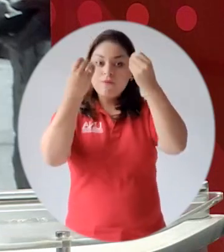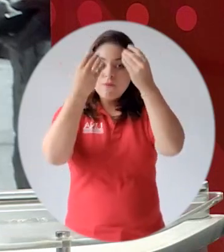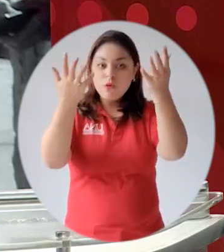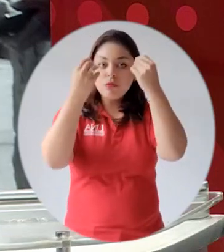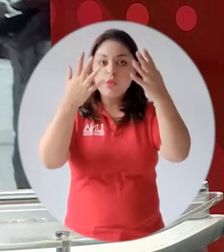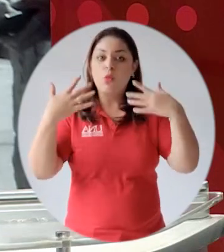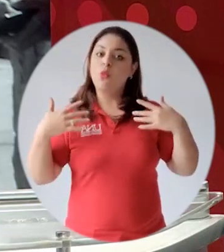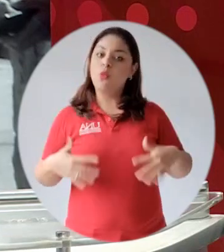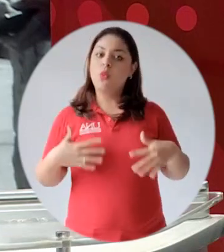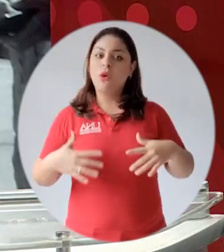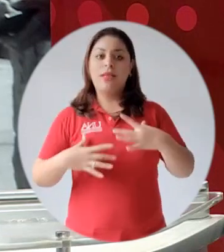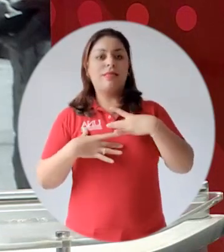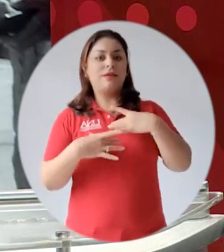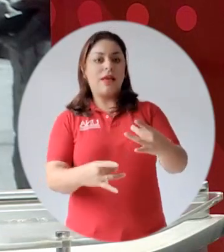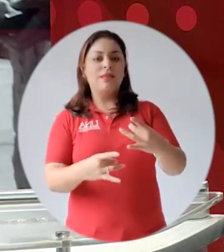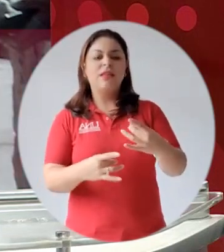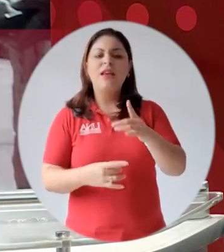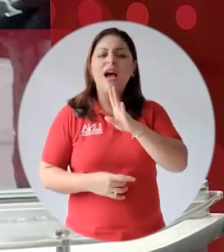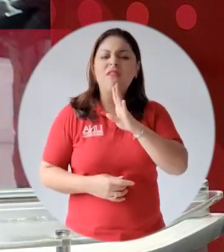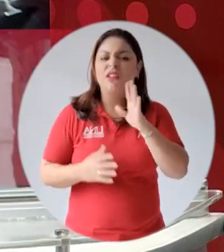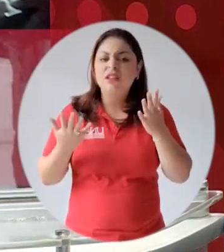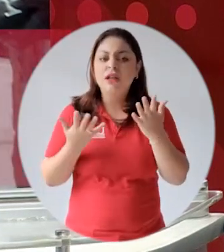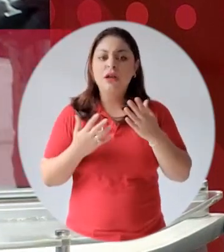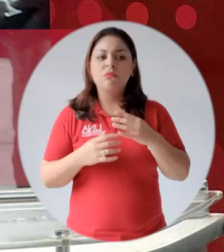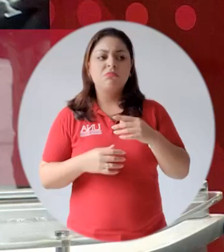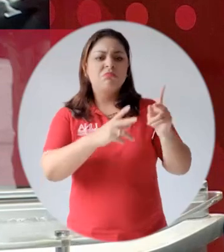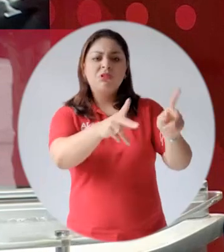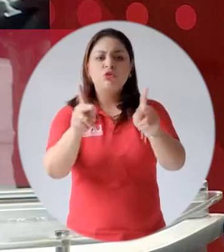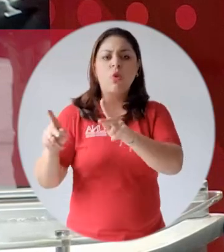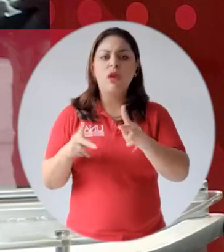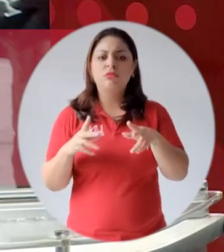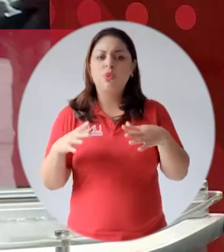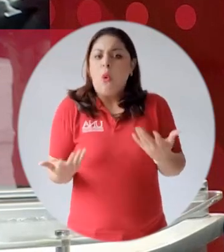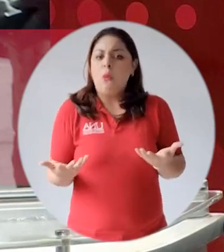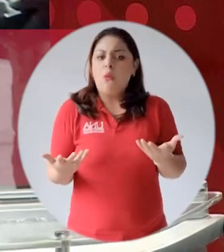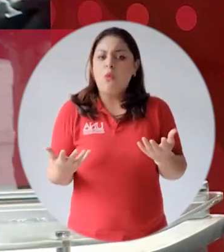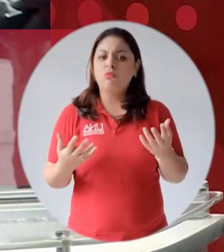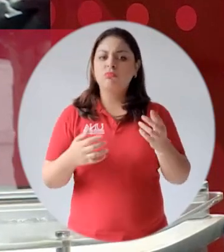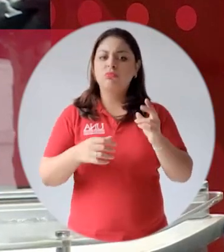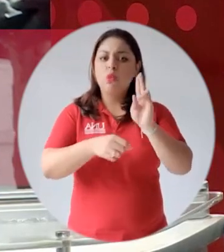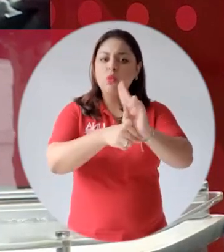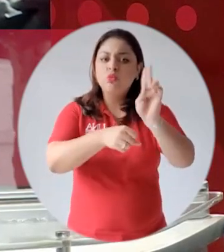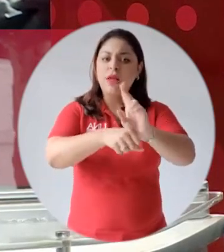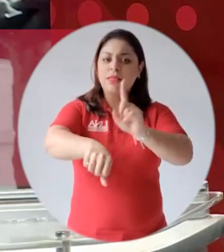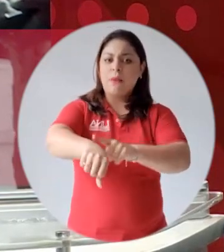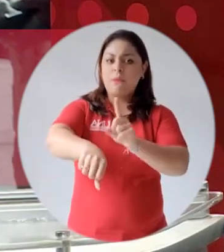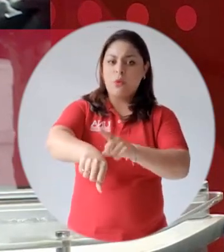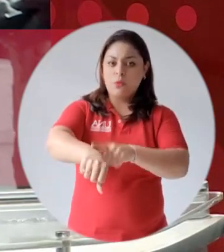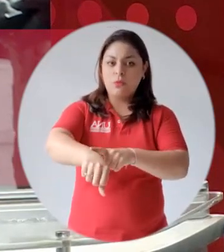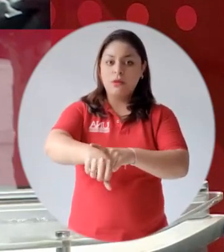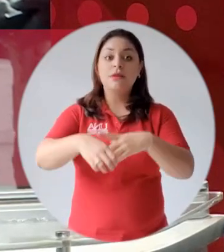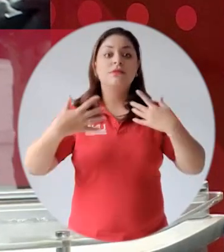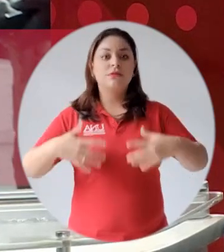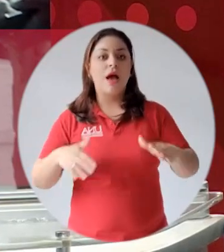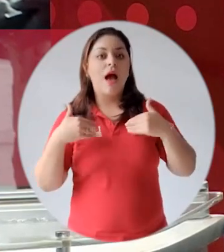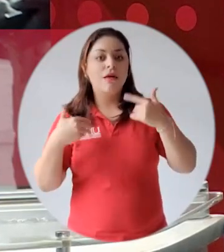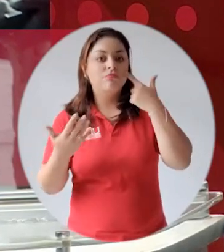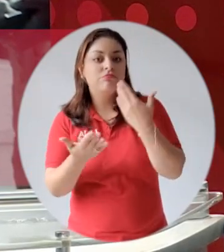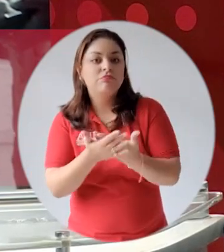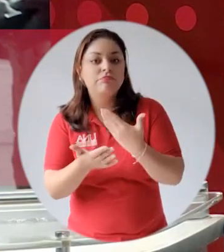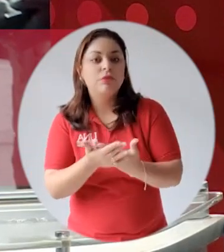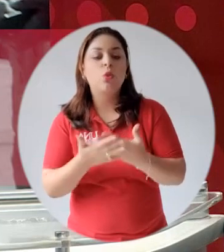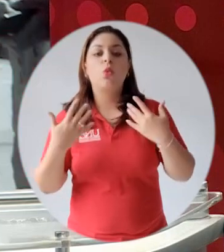sobre cómo usan el tiempo las personas en Costa Rica, evidenciándose que hay diferencias